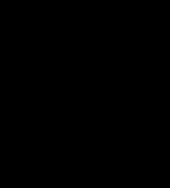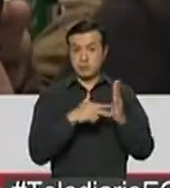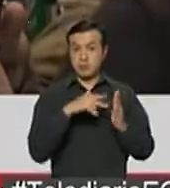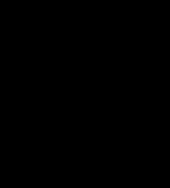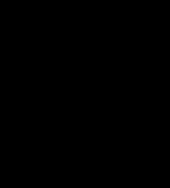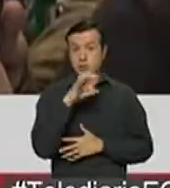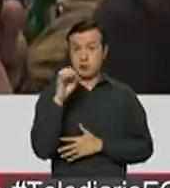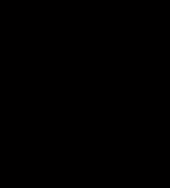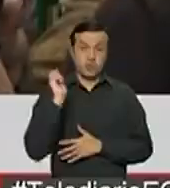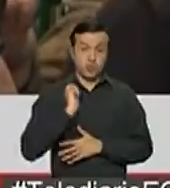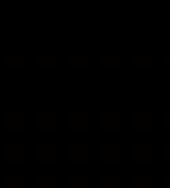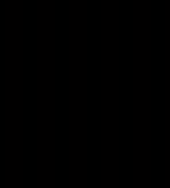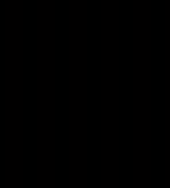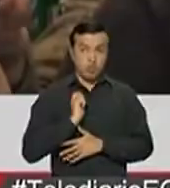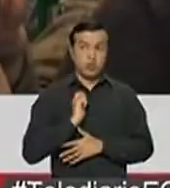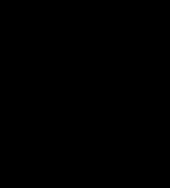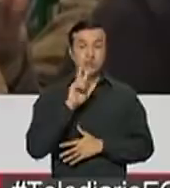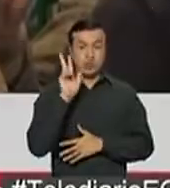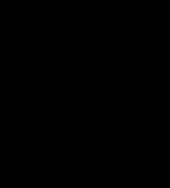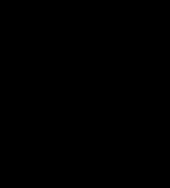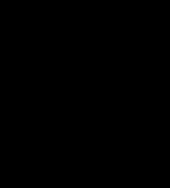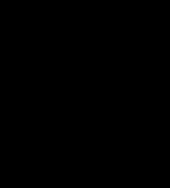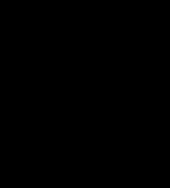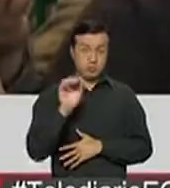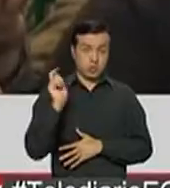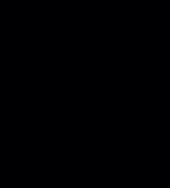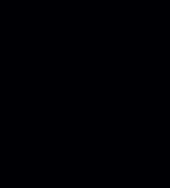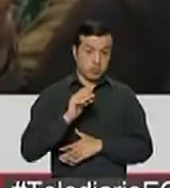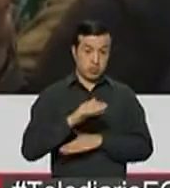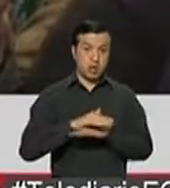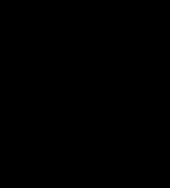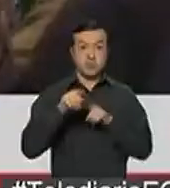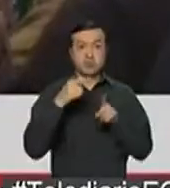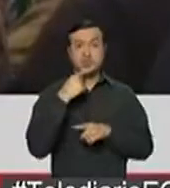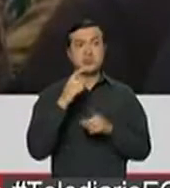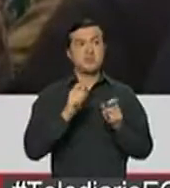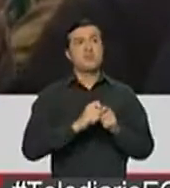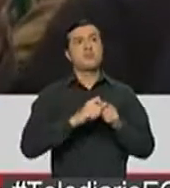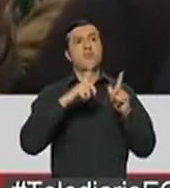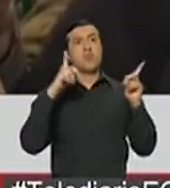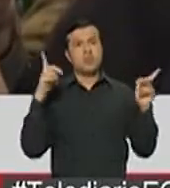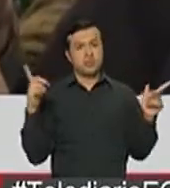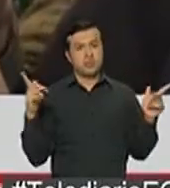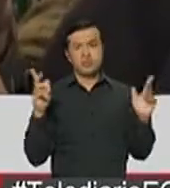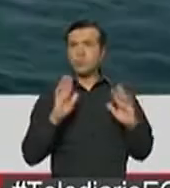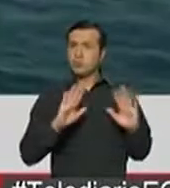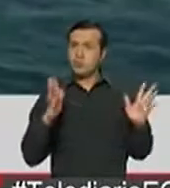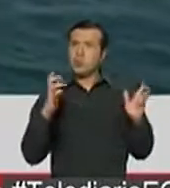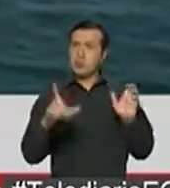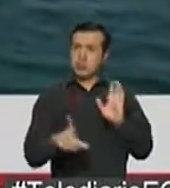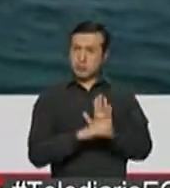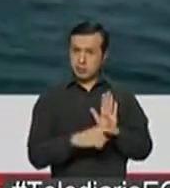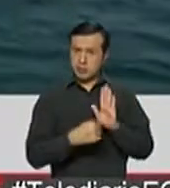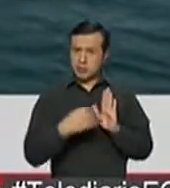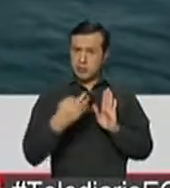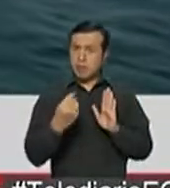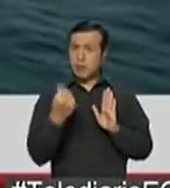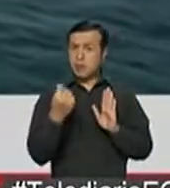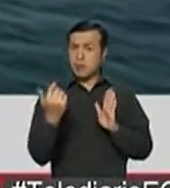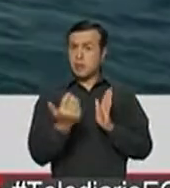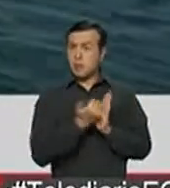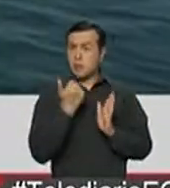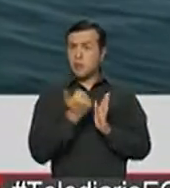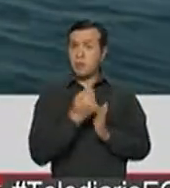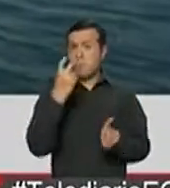1.500 salarios. Nos han reclamado que queremos es que se cumpla la ley. El dinero que se recaude por